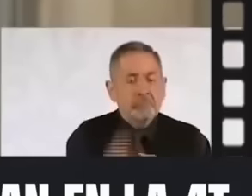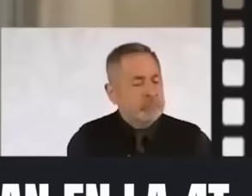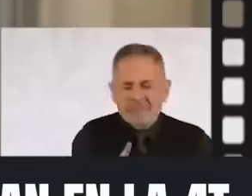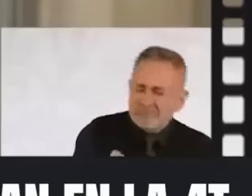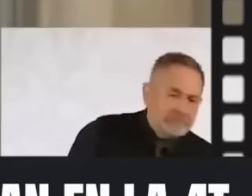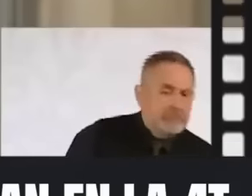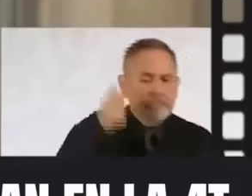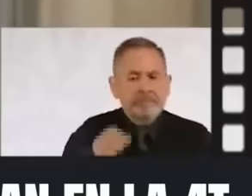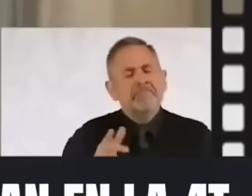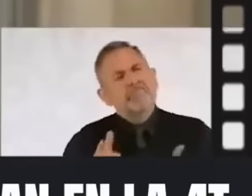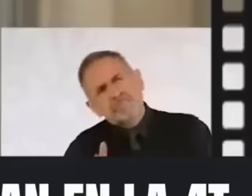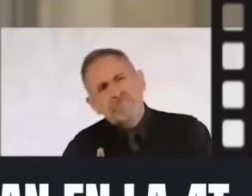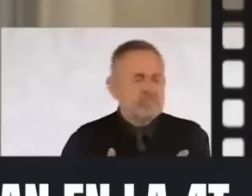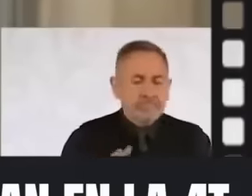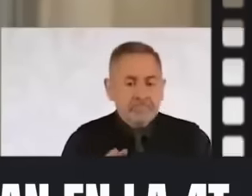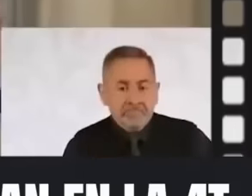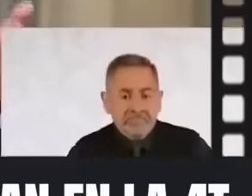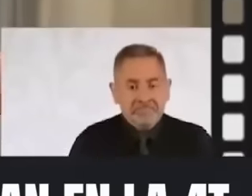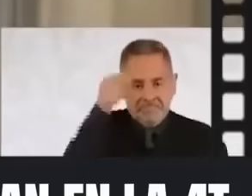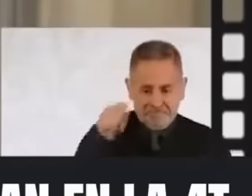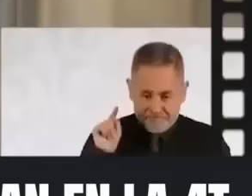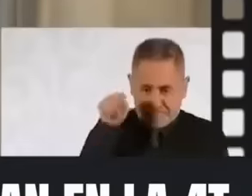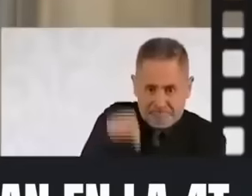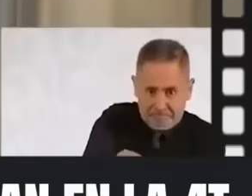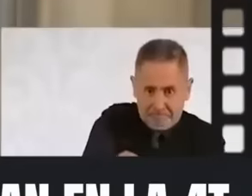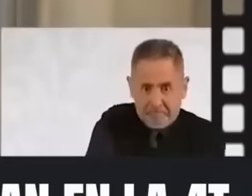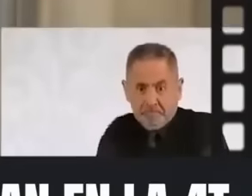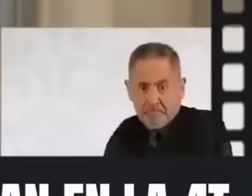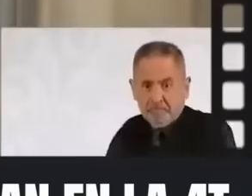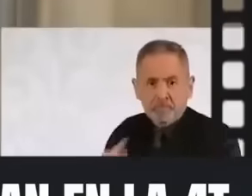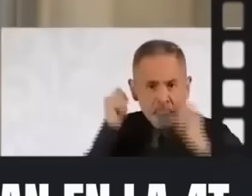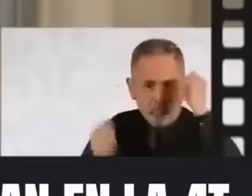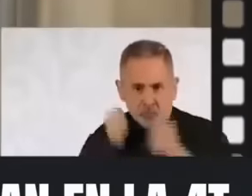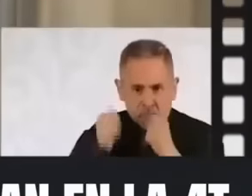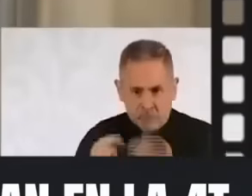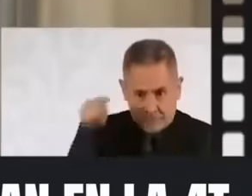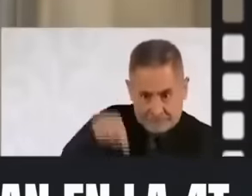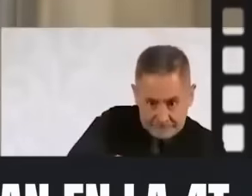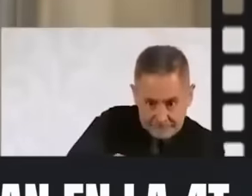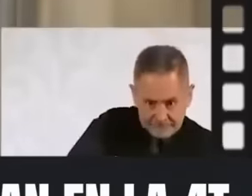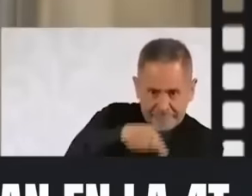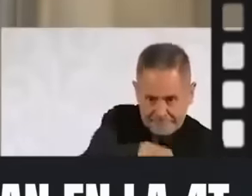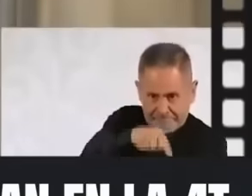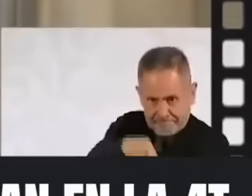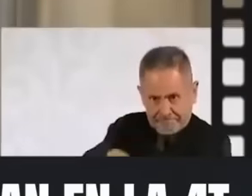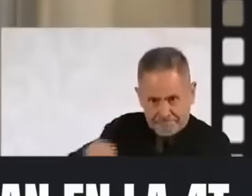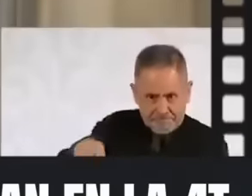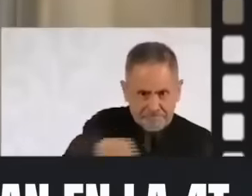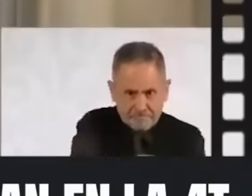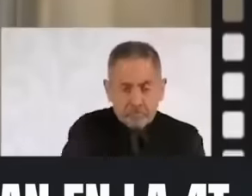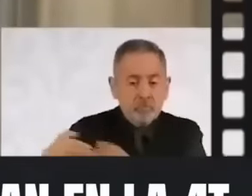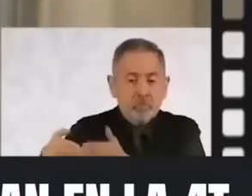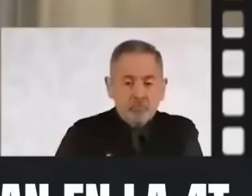primer, digamos, el primer polo de desarrollo turístico organizado en función de la visita por mar y no